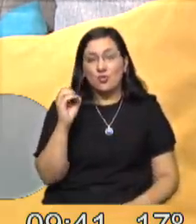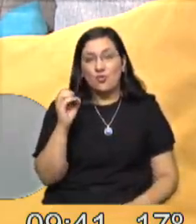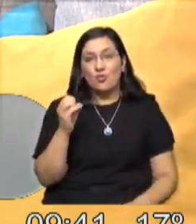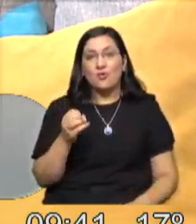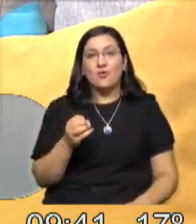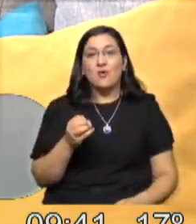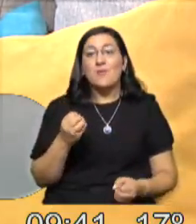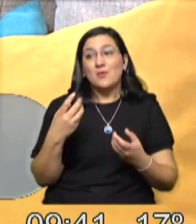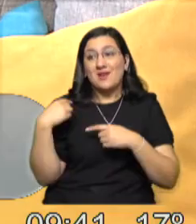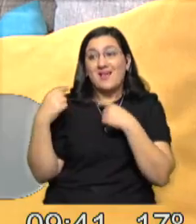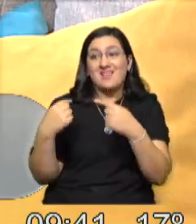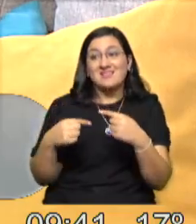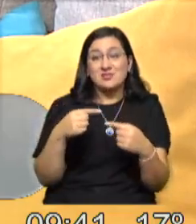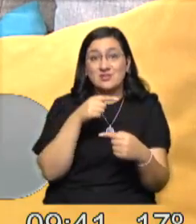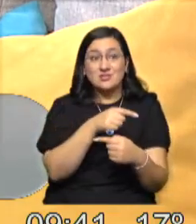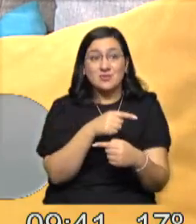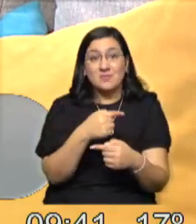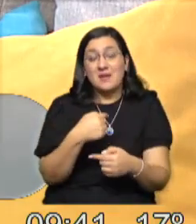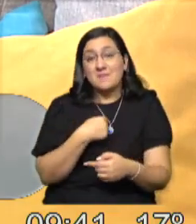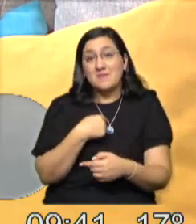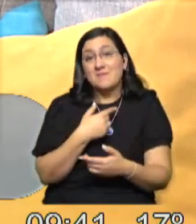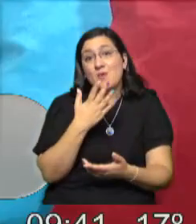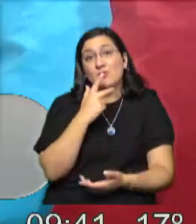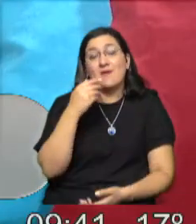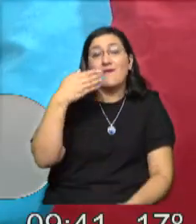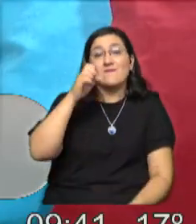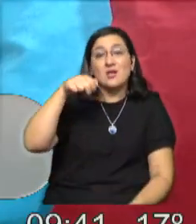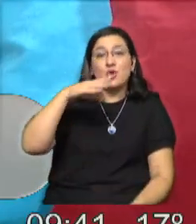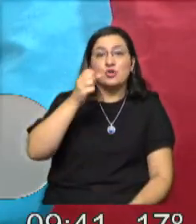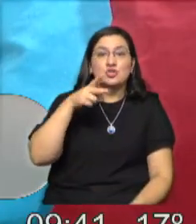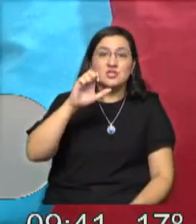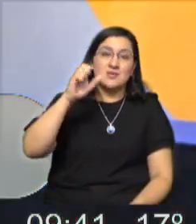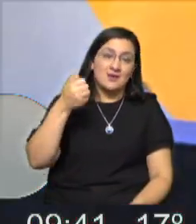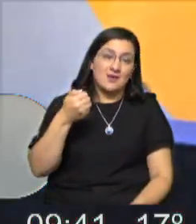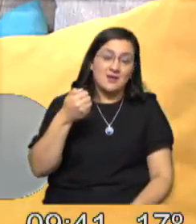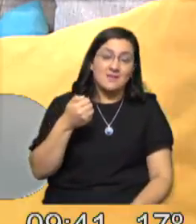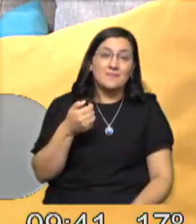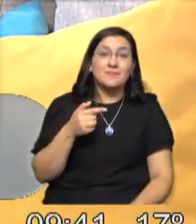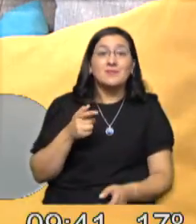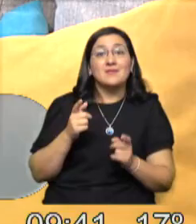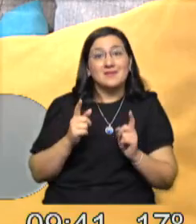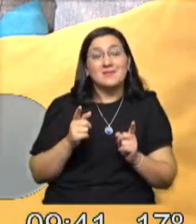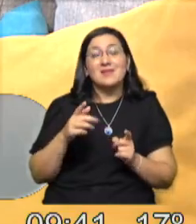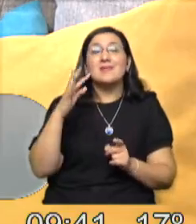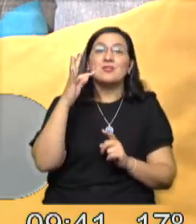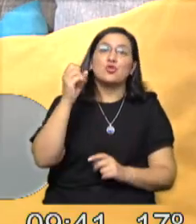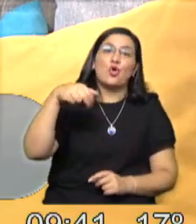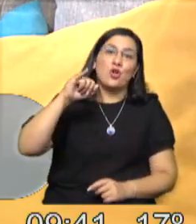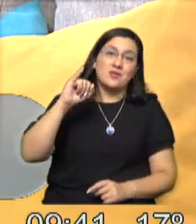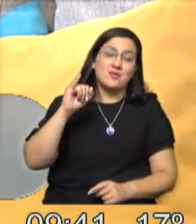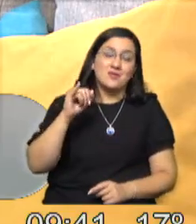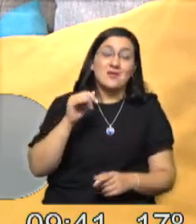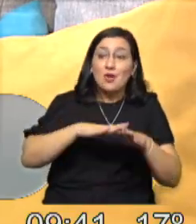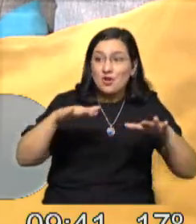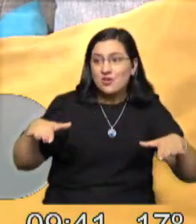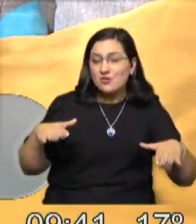obviamente, la generación de ellos es lo que ven. Para mí fue Bengochea. Entonces digo, bueno, es también llevarles un poco, claro, el Tony también. Y los niños, bueno,